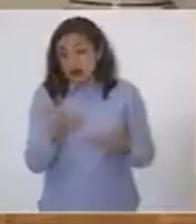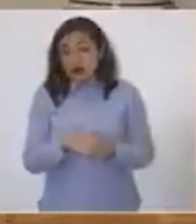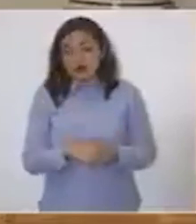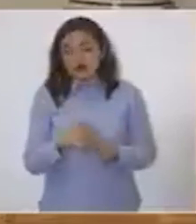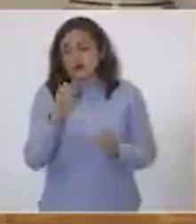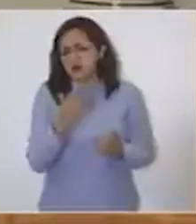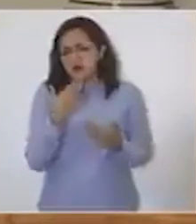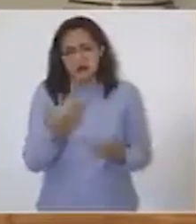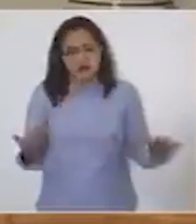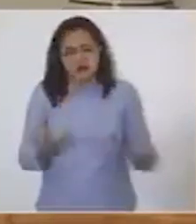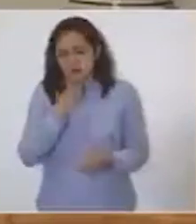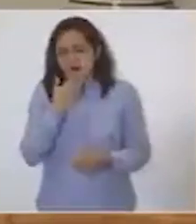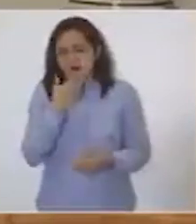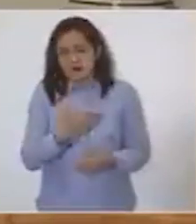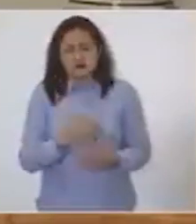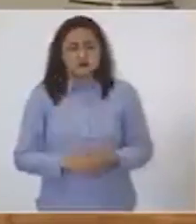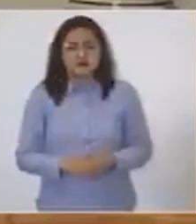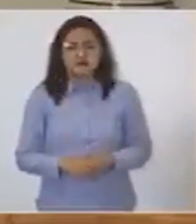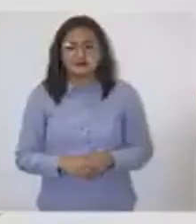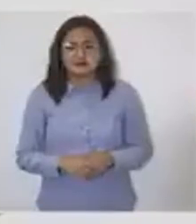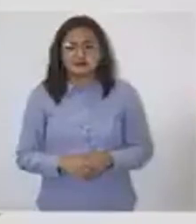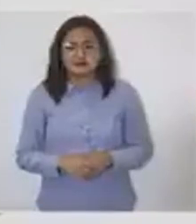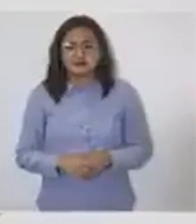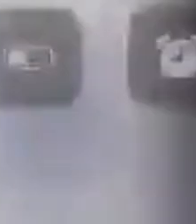que les vaya bien les deseo lo mejor